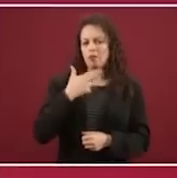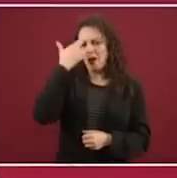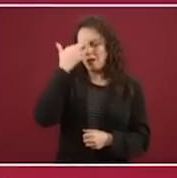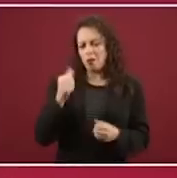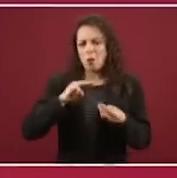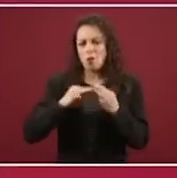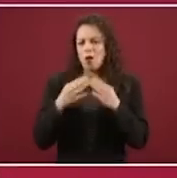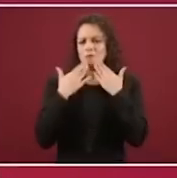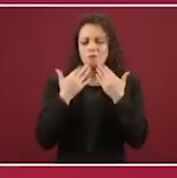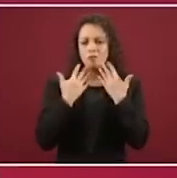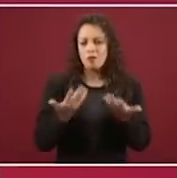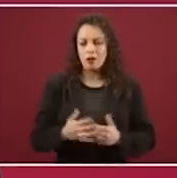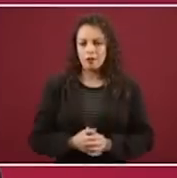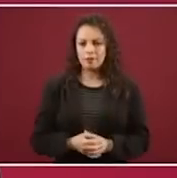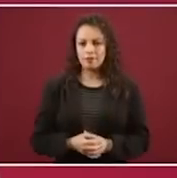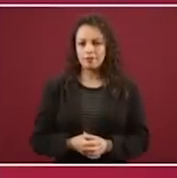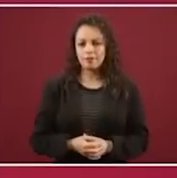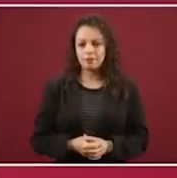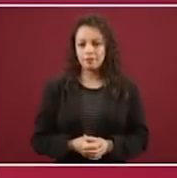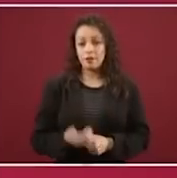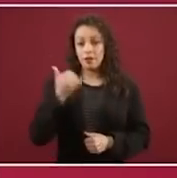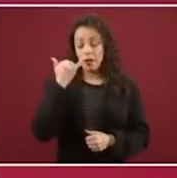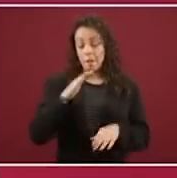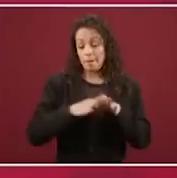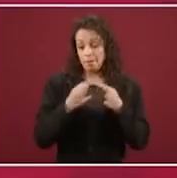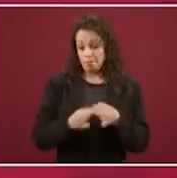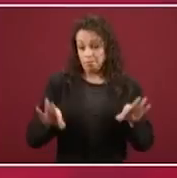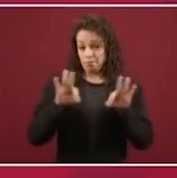y que no haya manipulación política,